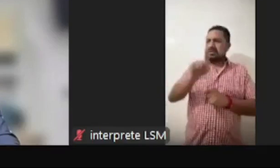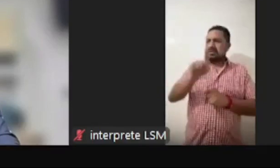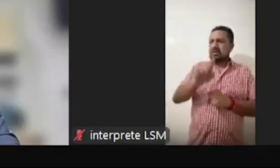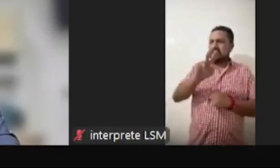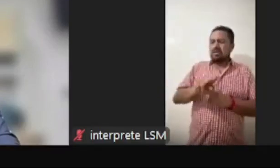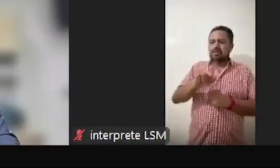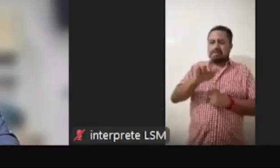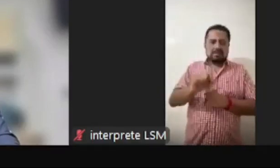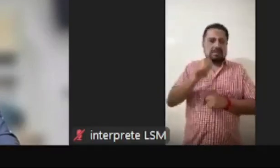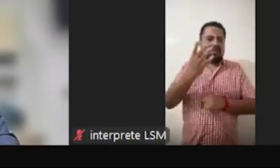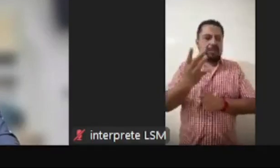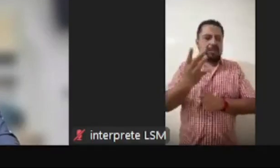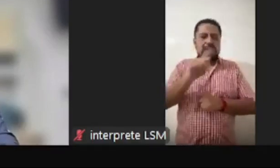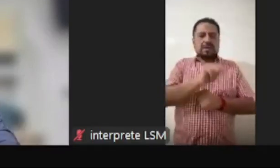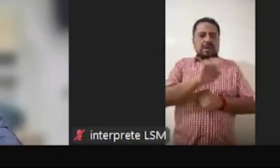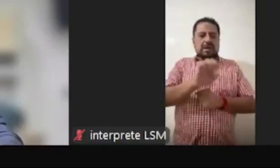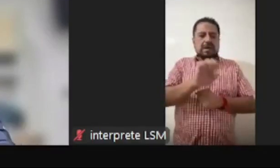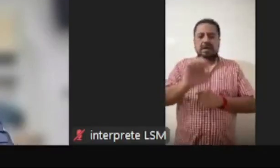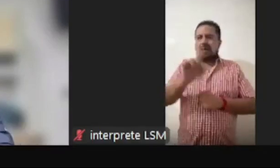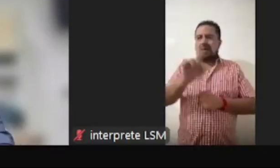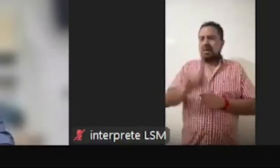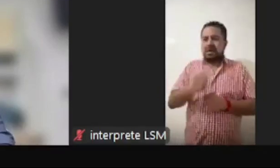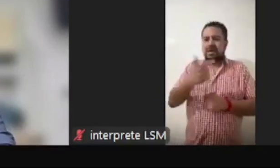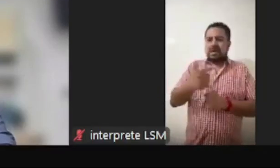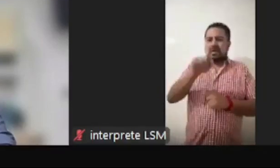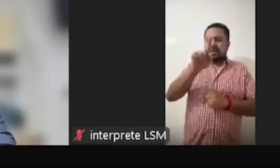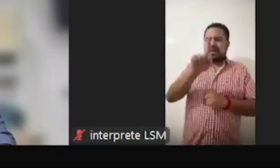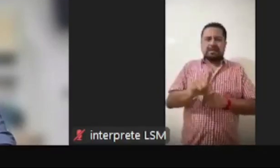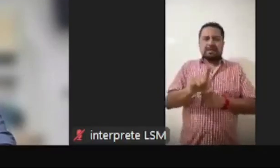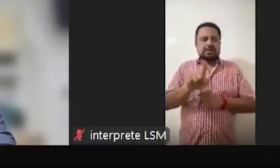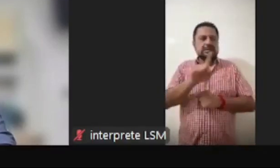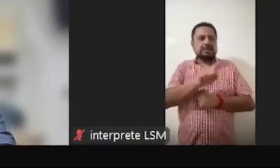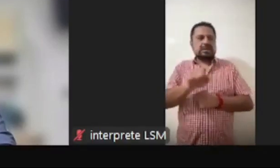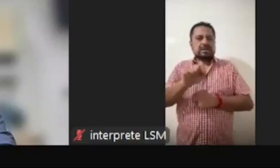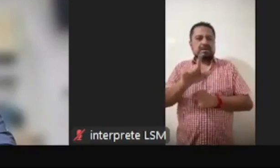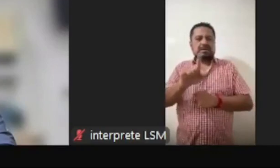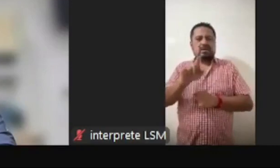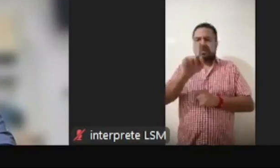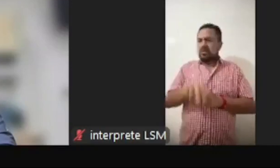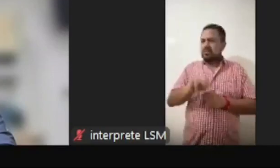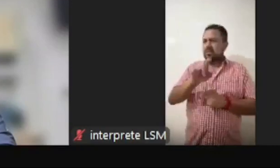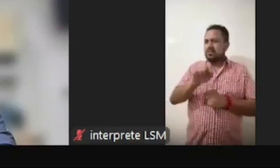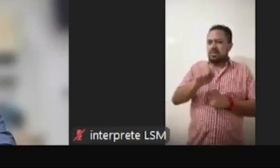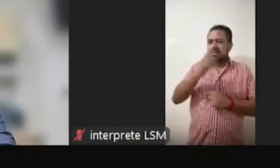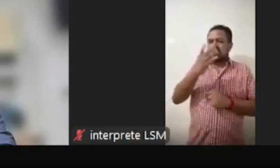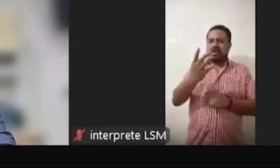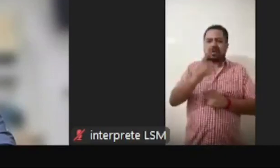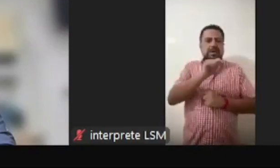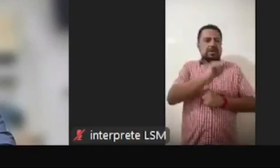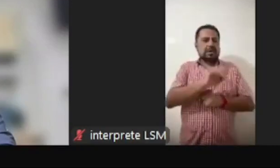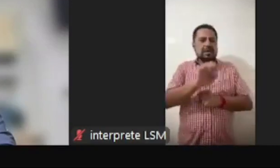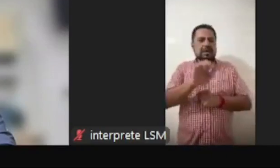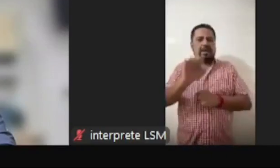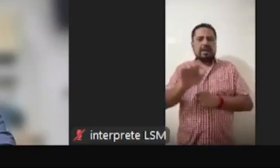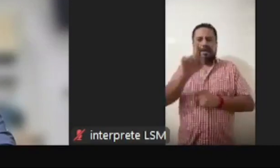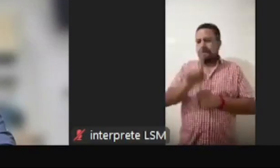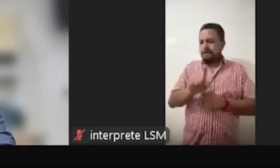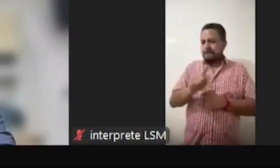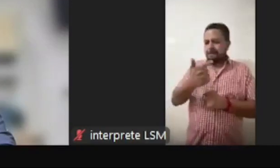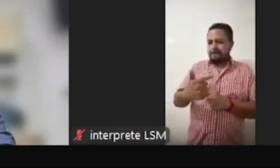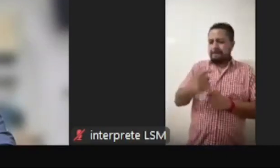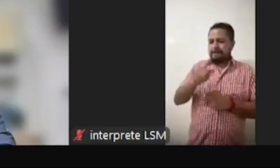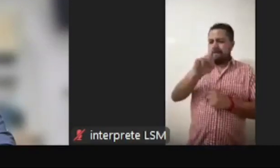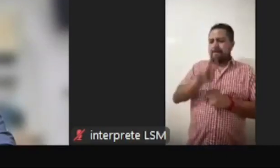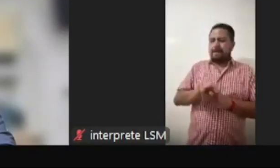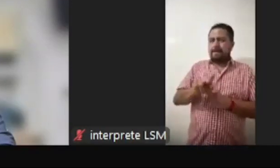2024, TEE diagonal GEC diagonal 127 diagonal 2024 y TEE diagonal GEC diagonal